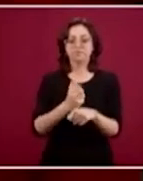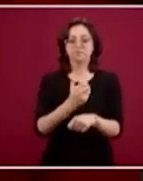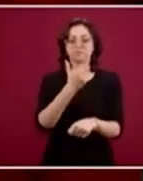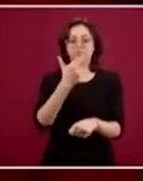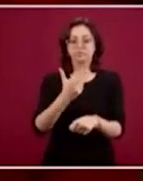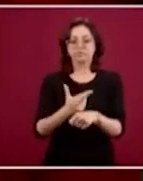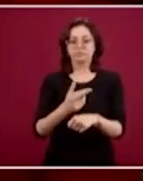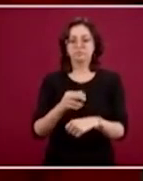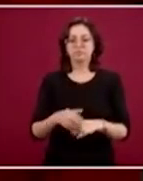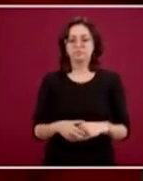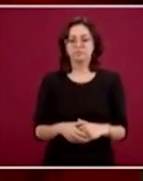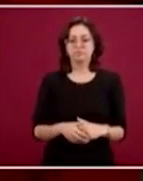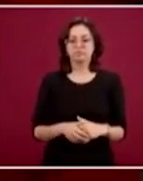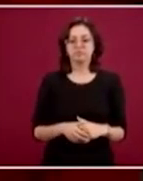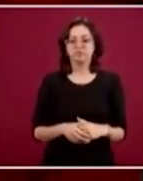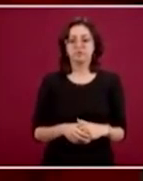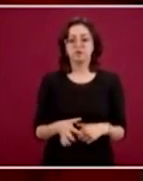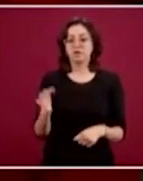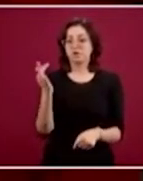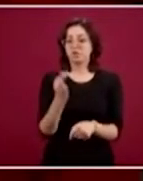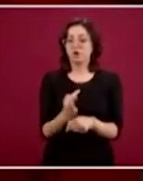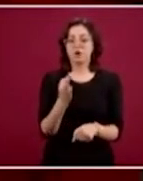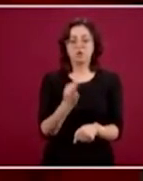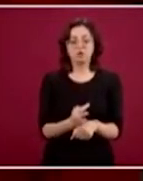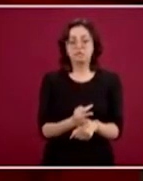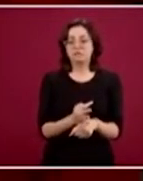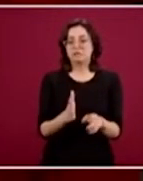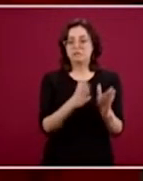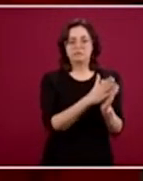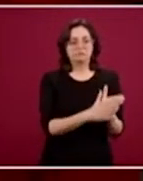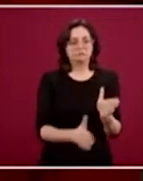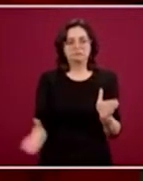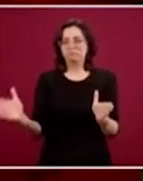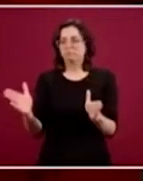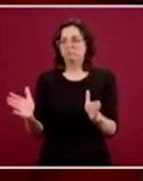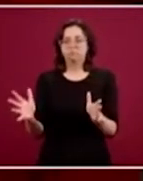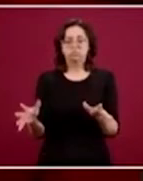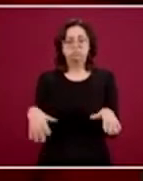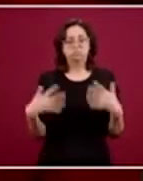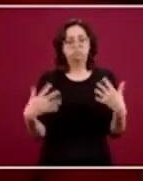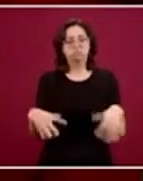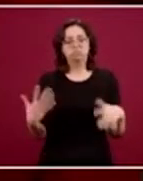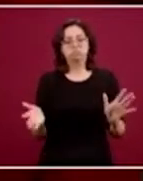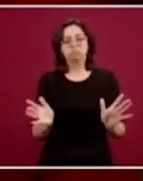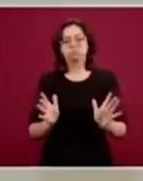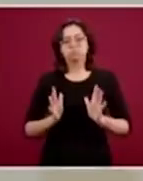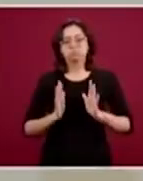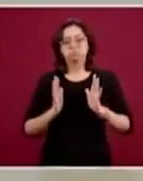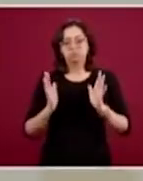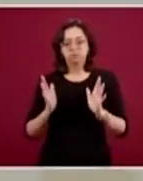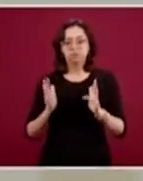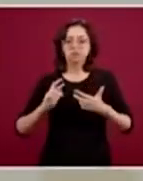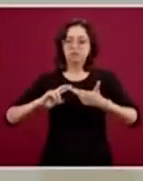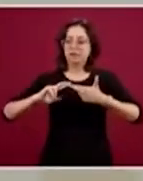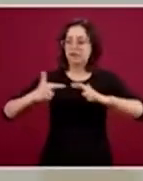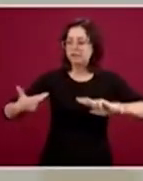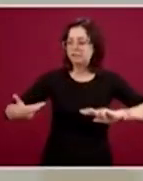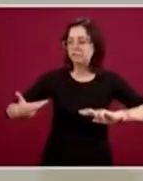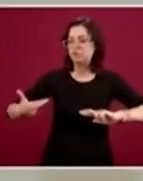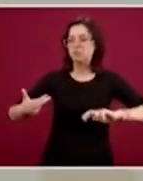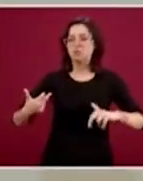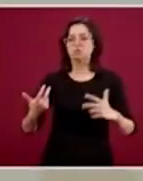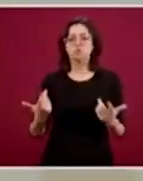Estamos en un momento único en nuestras vidas. Las relaciones y la forma en como entendemos